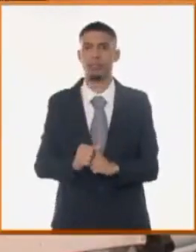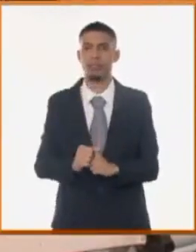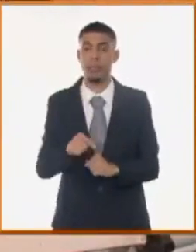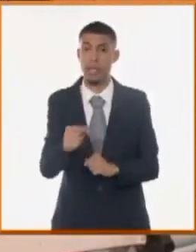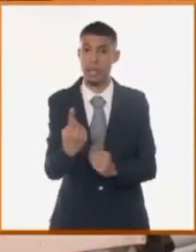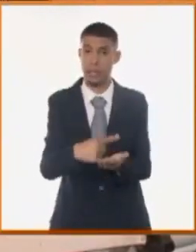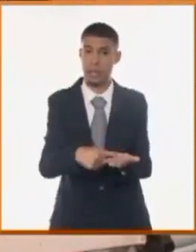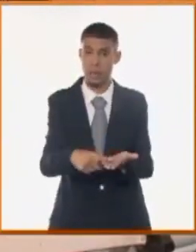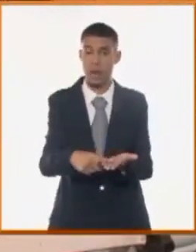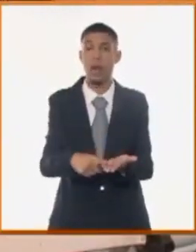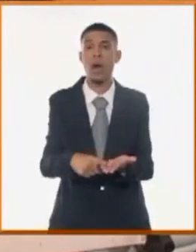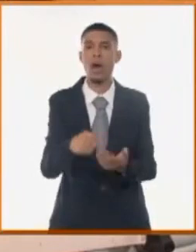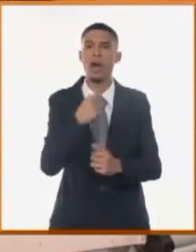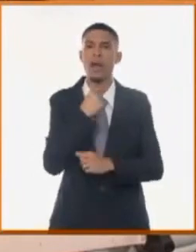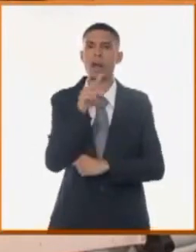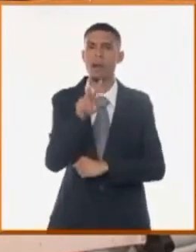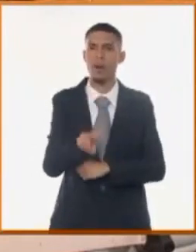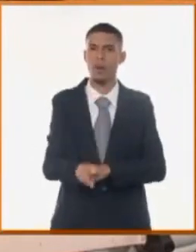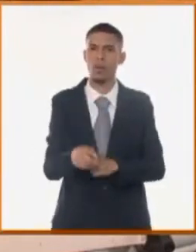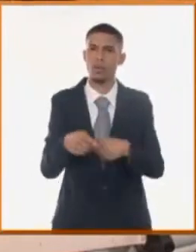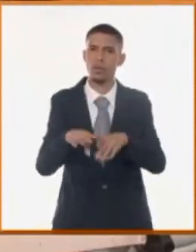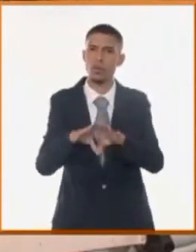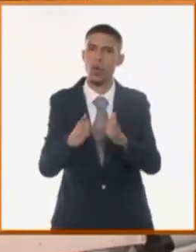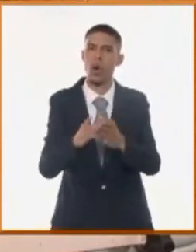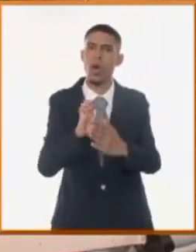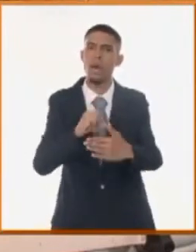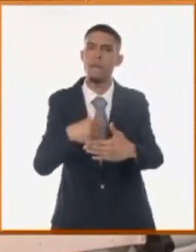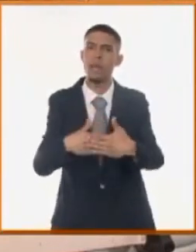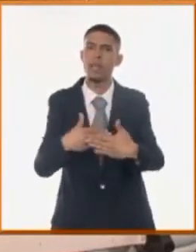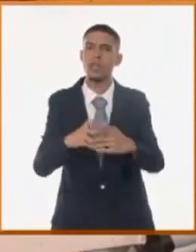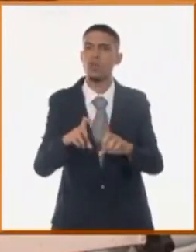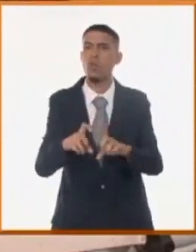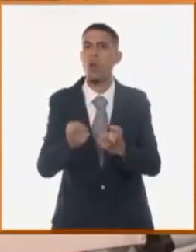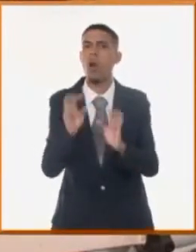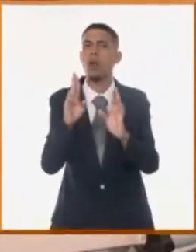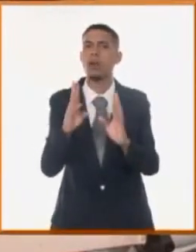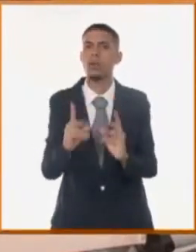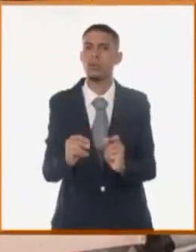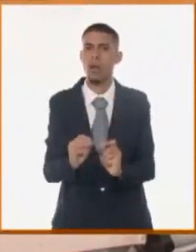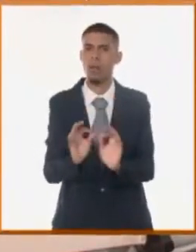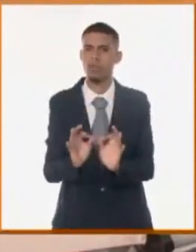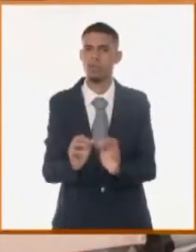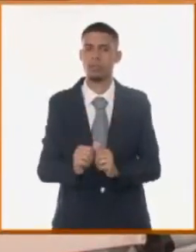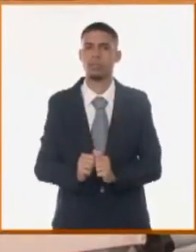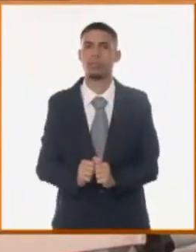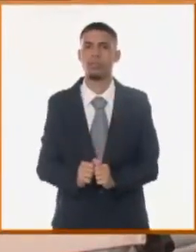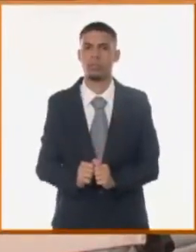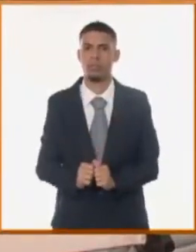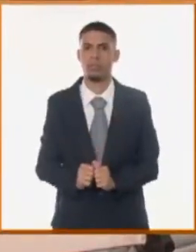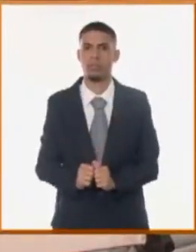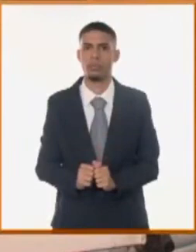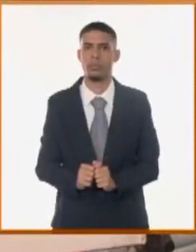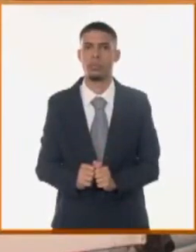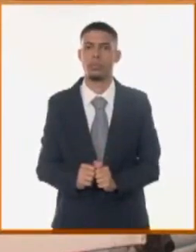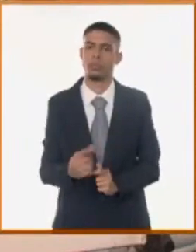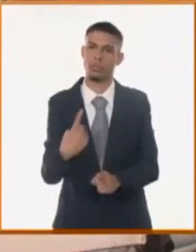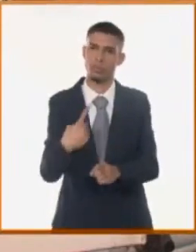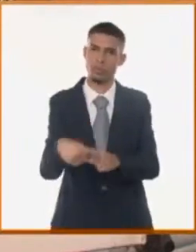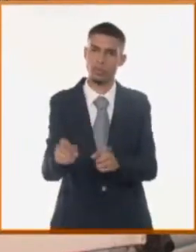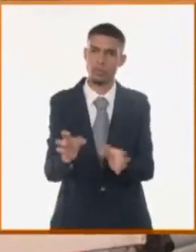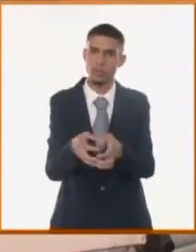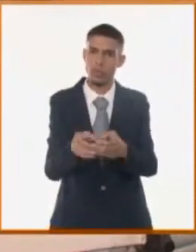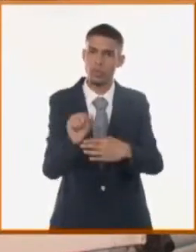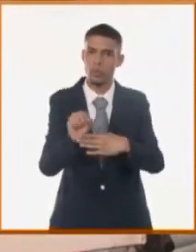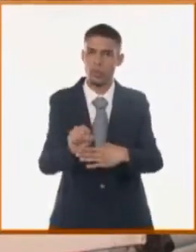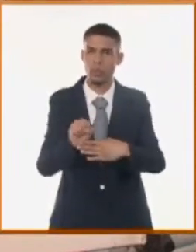semana evaluando con todas nuestras empresas cuáles fueron sus resultados específicos. Sin embargo, hay otro grupo de